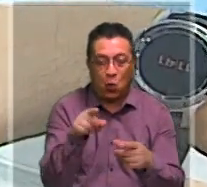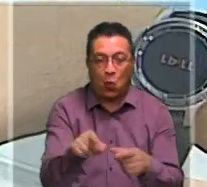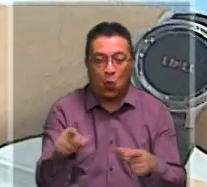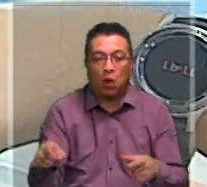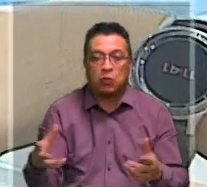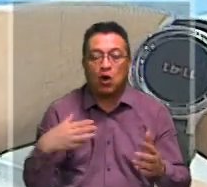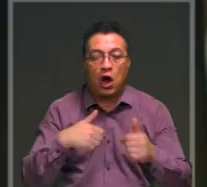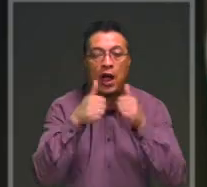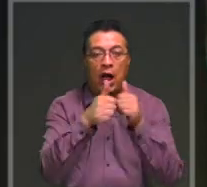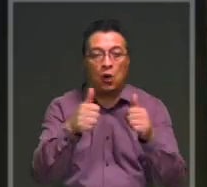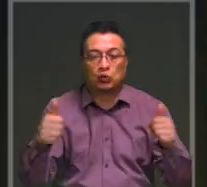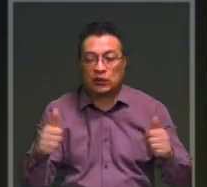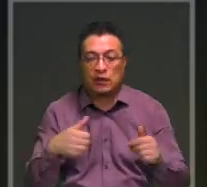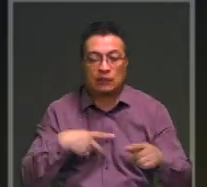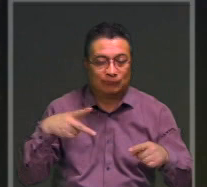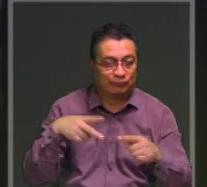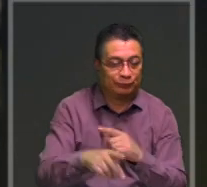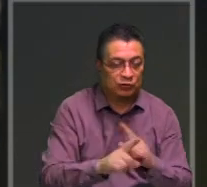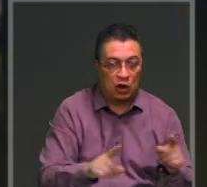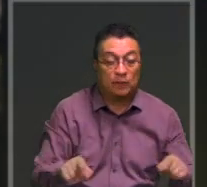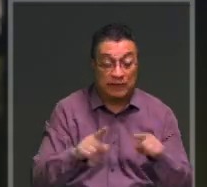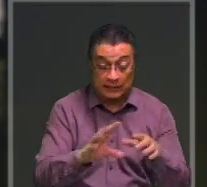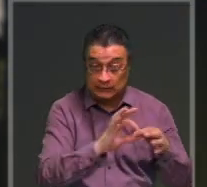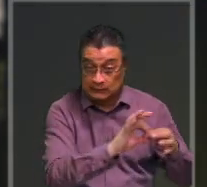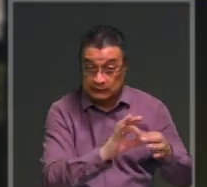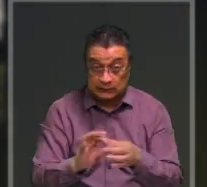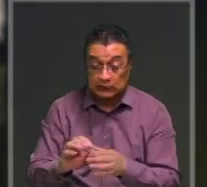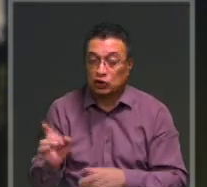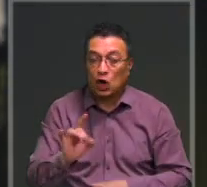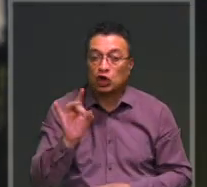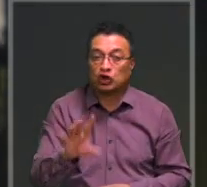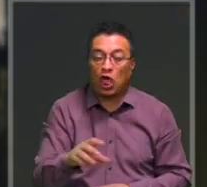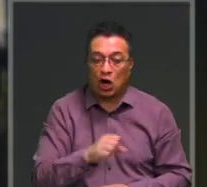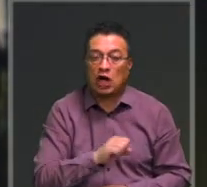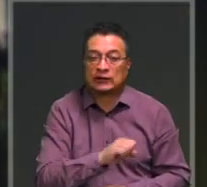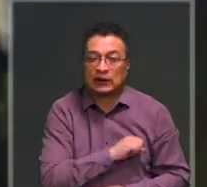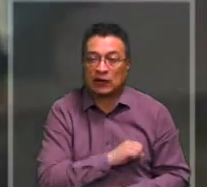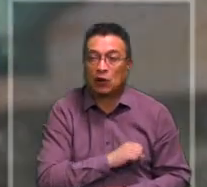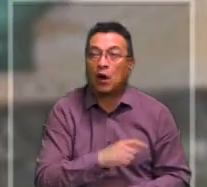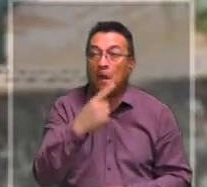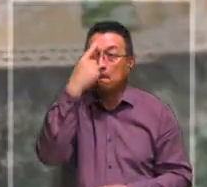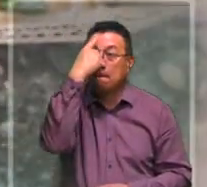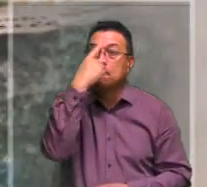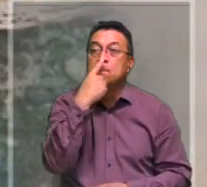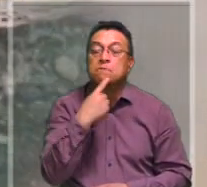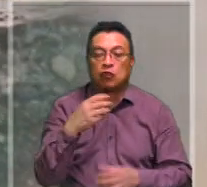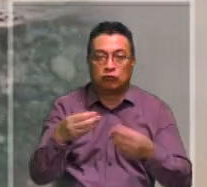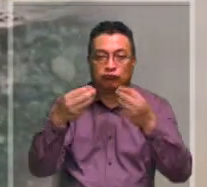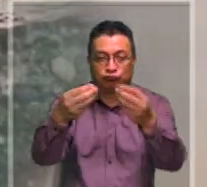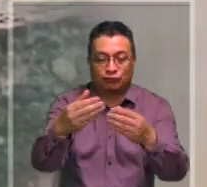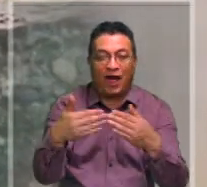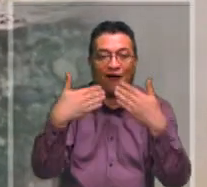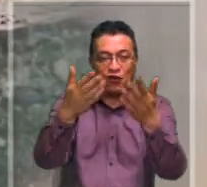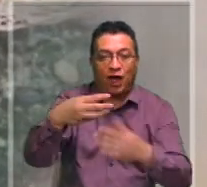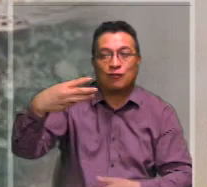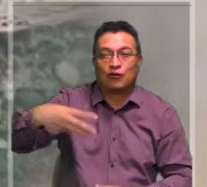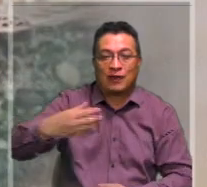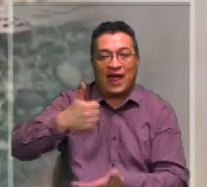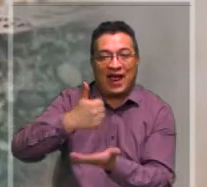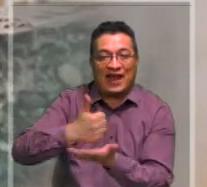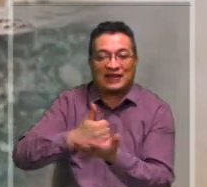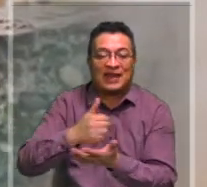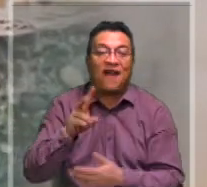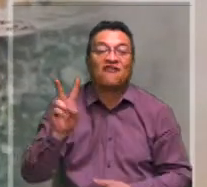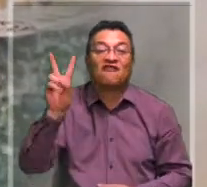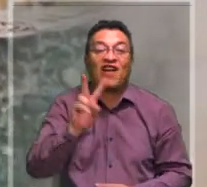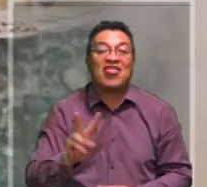autoridades hechos que no solo ocurren en la capital hasta un muñeco vudú le dejaron afuera del municipio a la alcaldesa de Valdivia